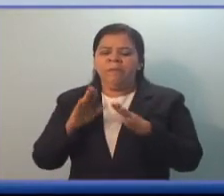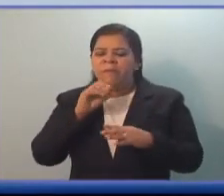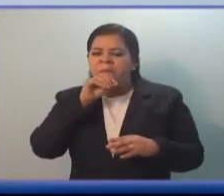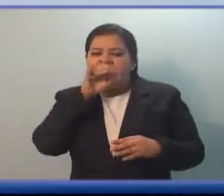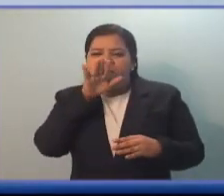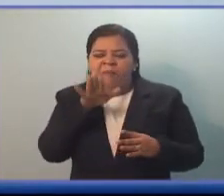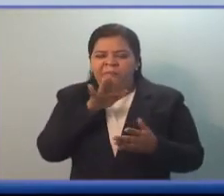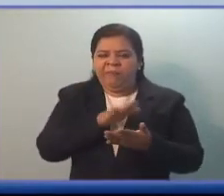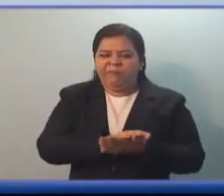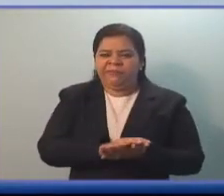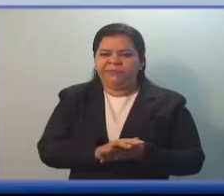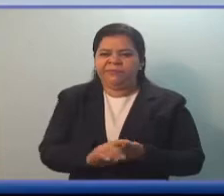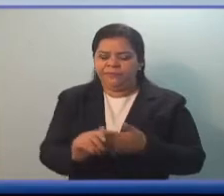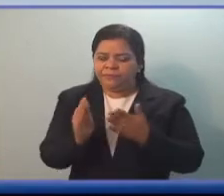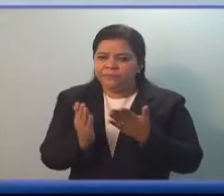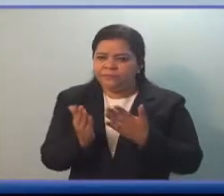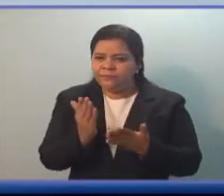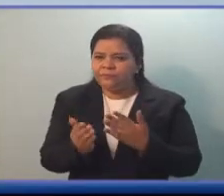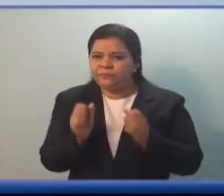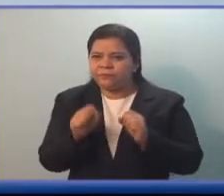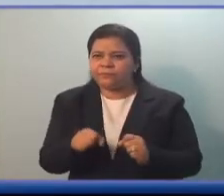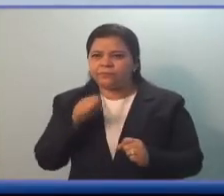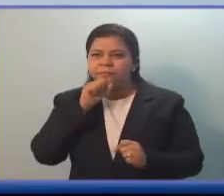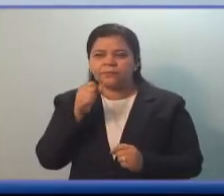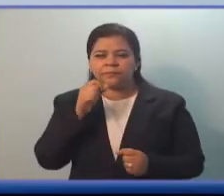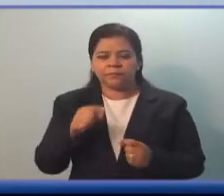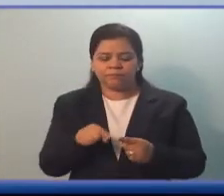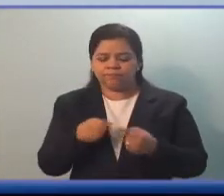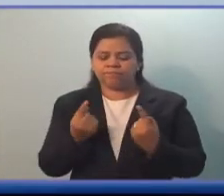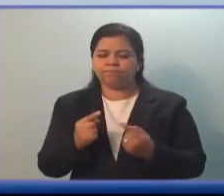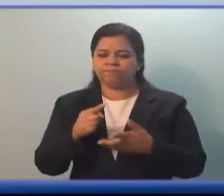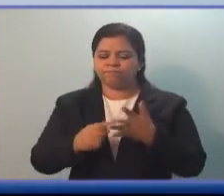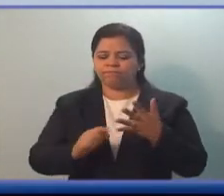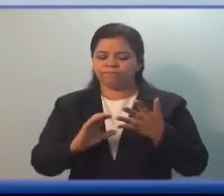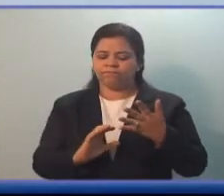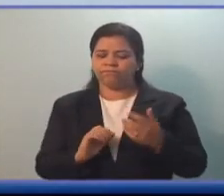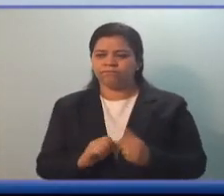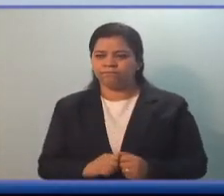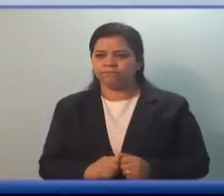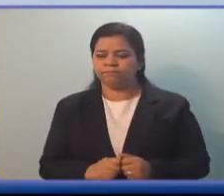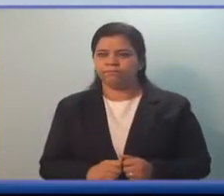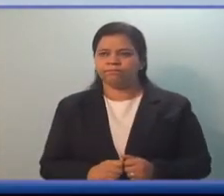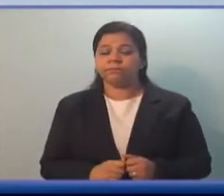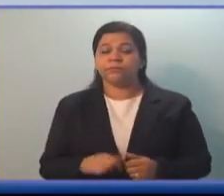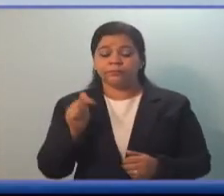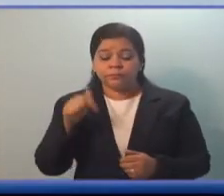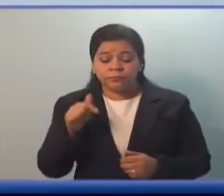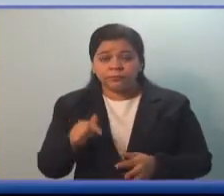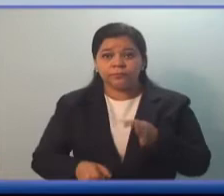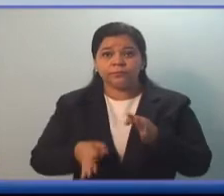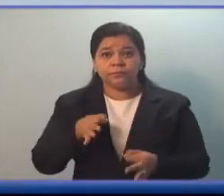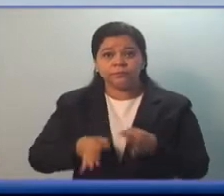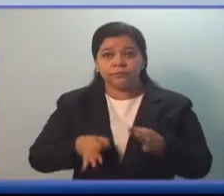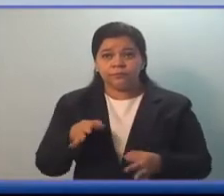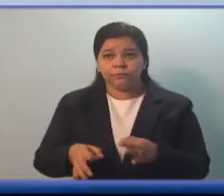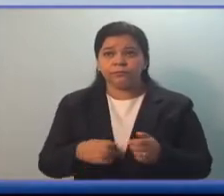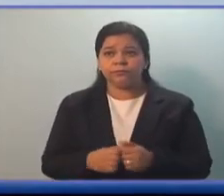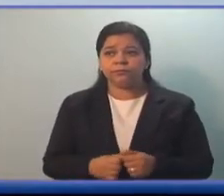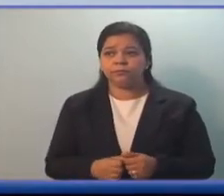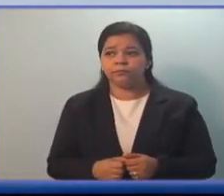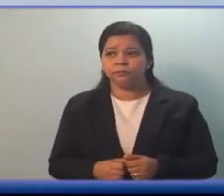que pudiera considerarse que violenta un precepto constitucional. En ese juicio de